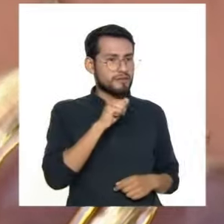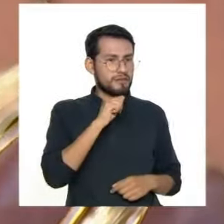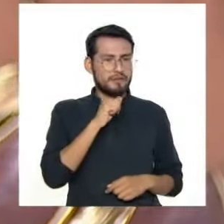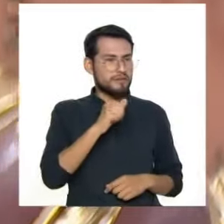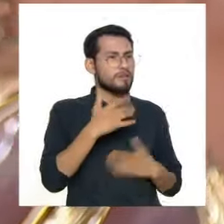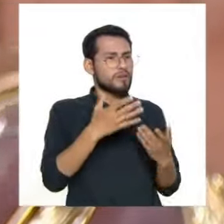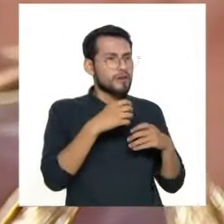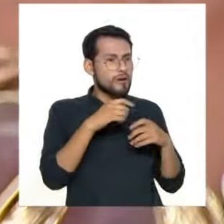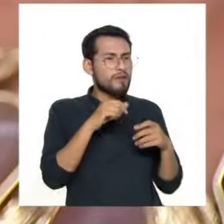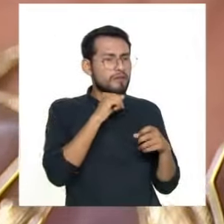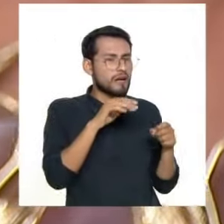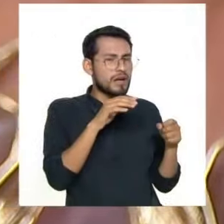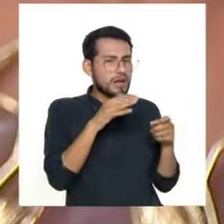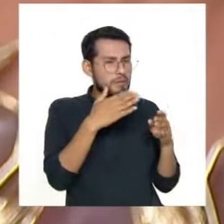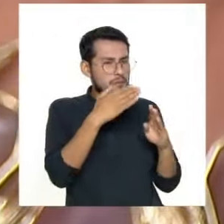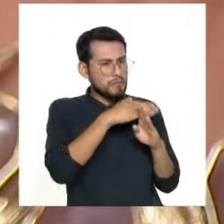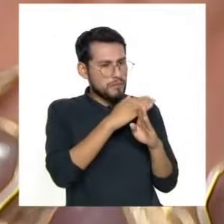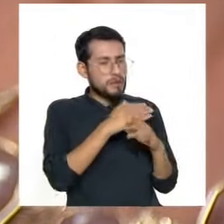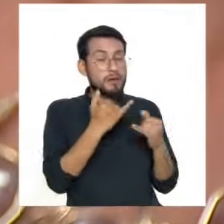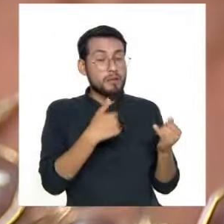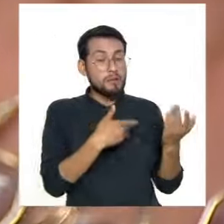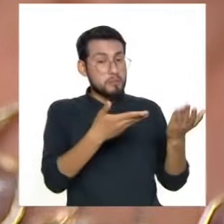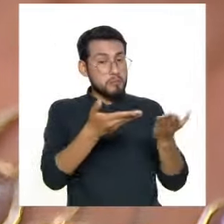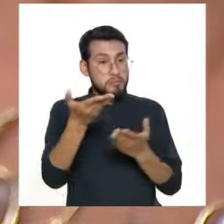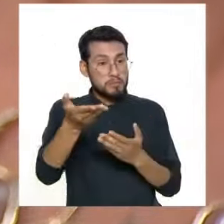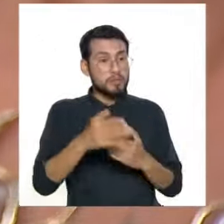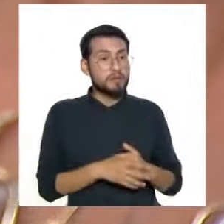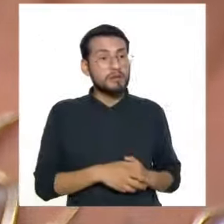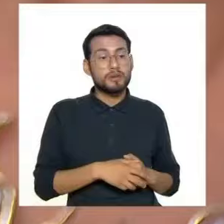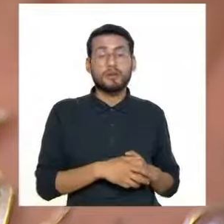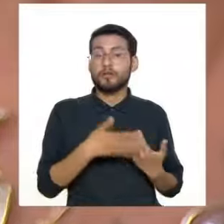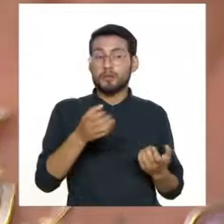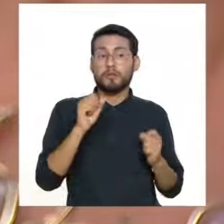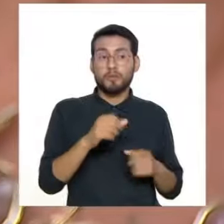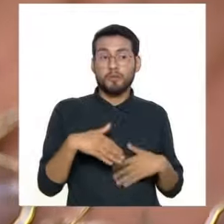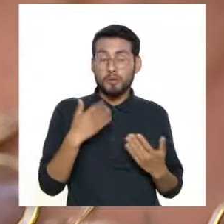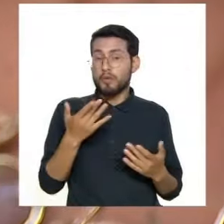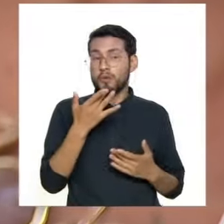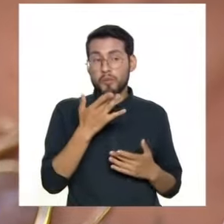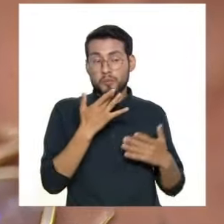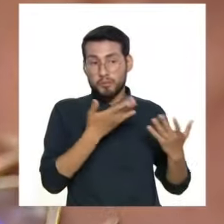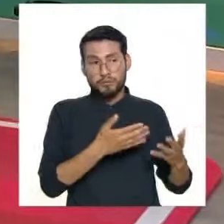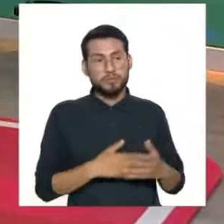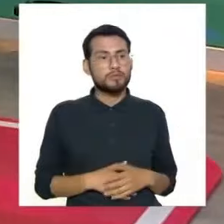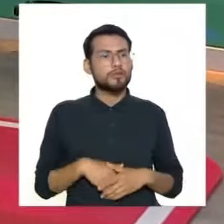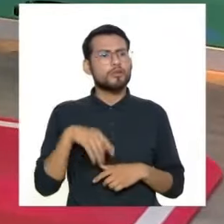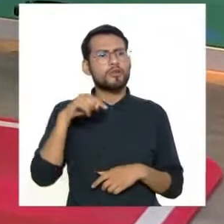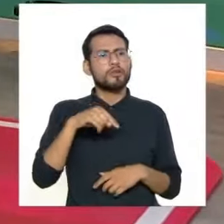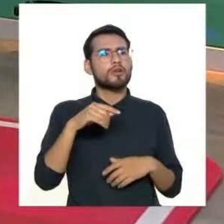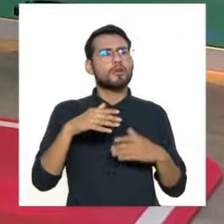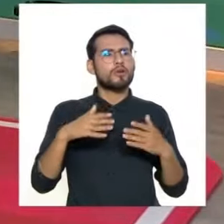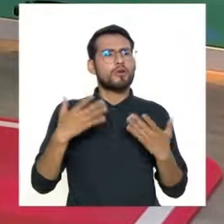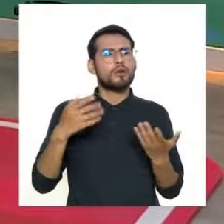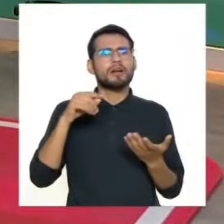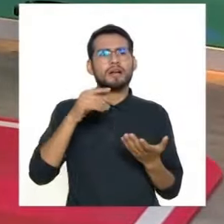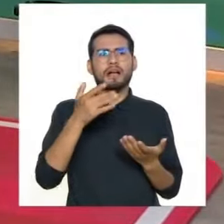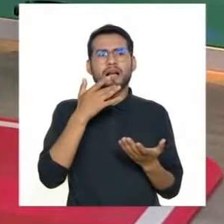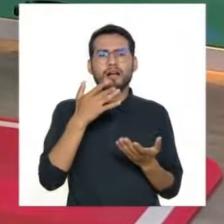está todavía en prototipo y también les invito eh Christopher Úrsula para que lo puedan consumir es un producto que lleva los